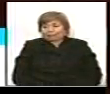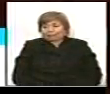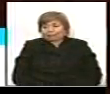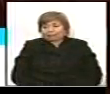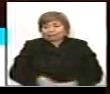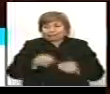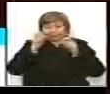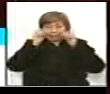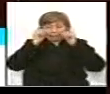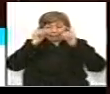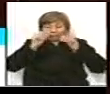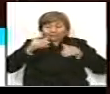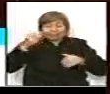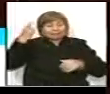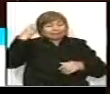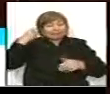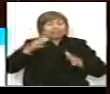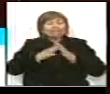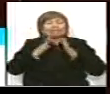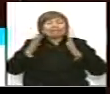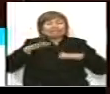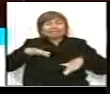Despierten el niño, la niña que está dentro.